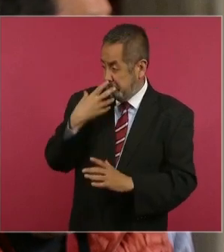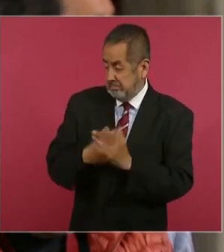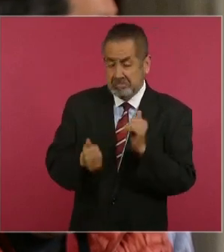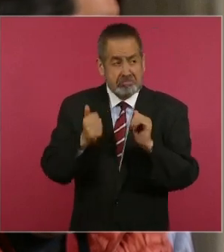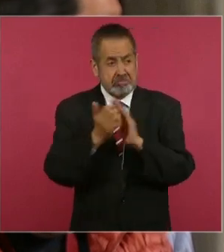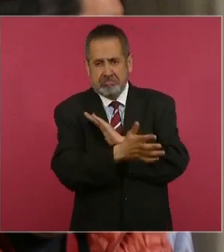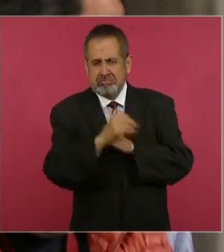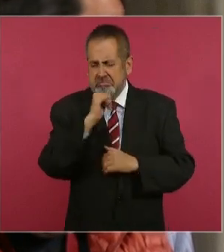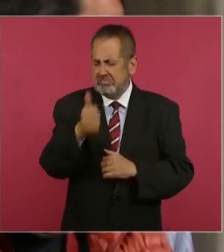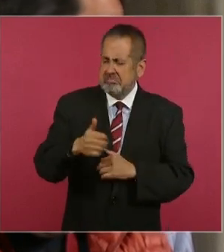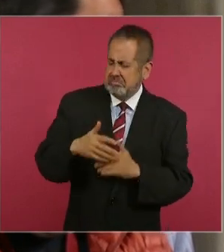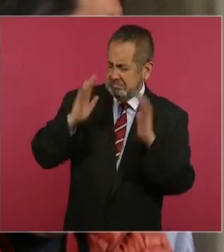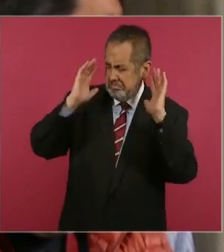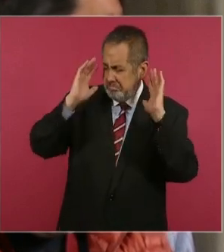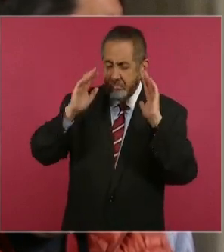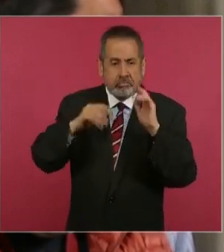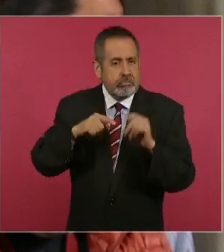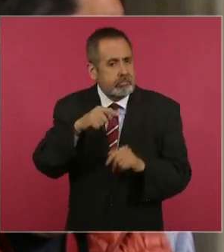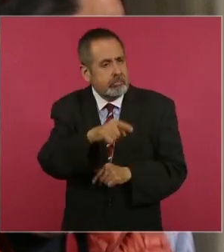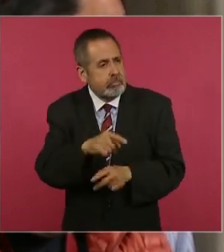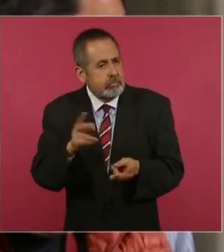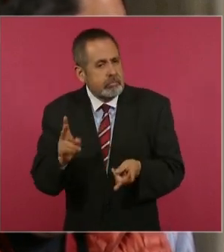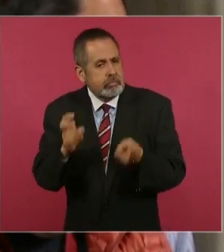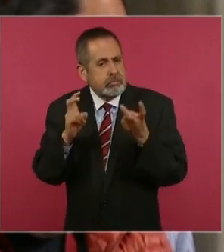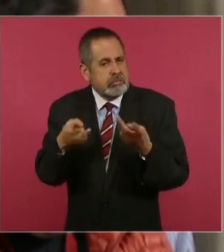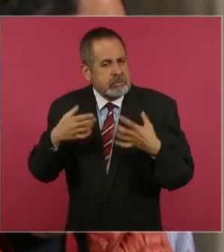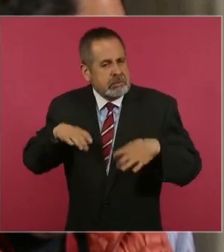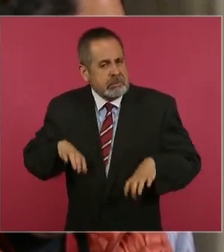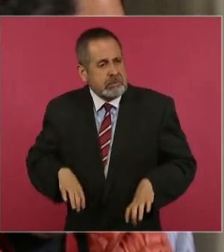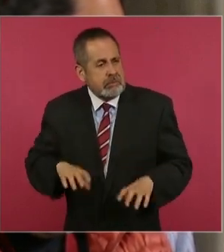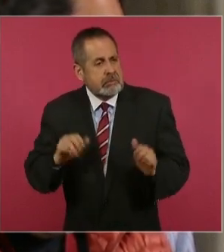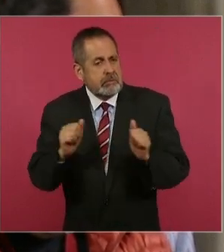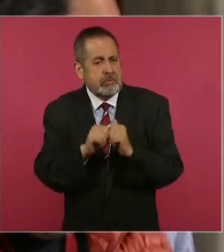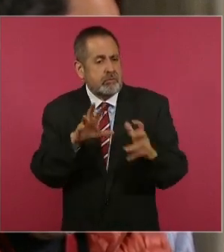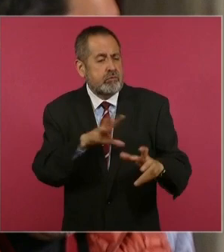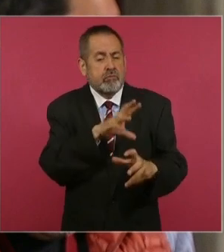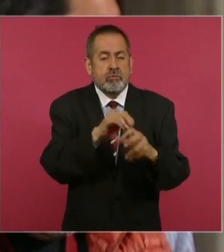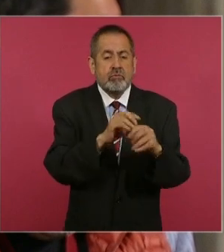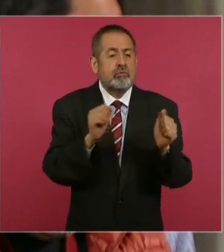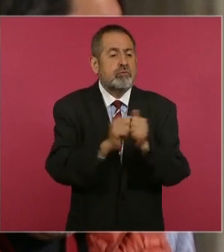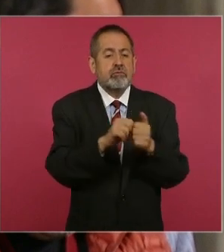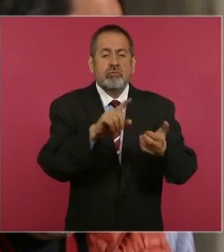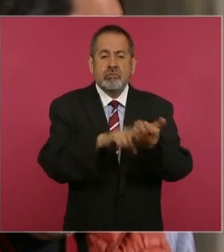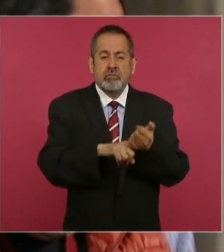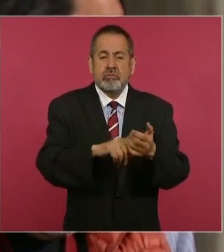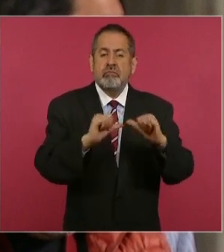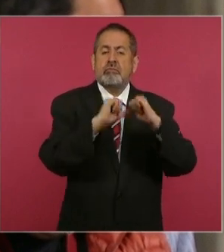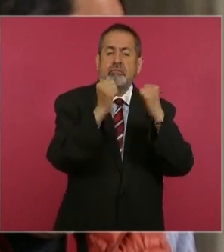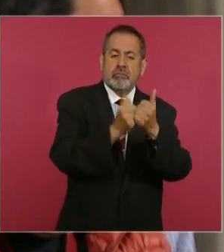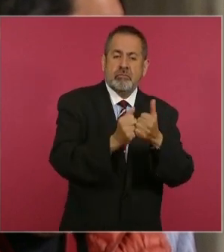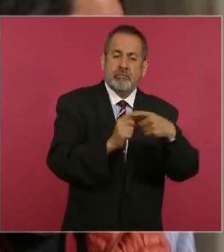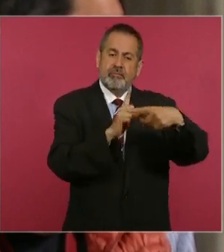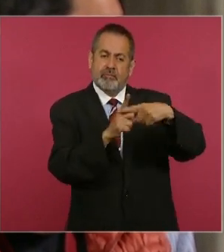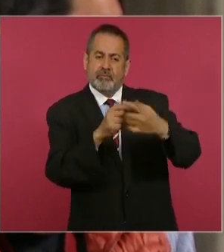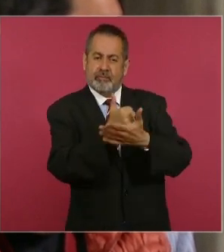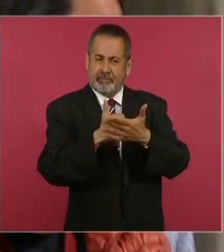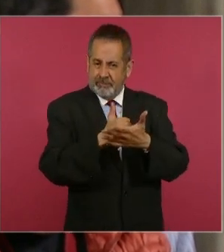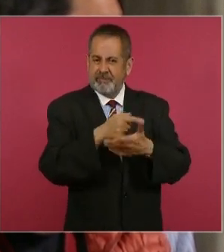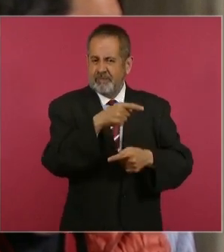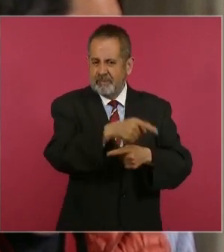pesar del saqueo y su red de colusión que construyó En la cooperativa Cruz Azul y en el fútbol